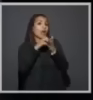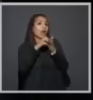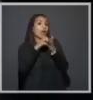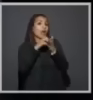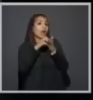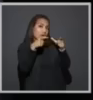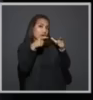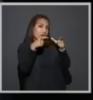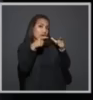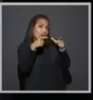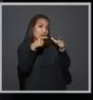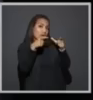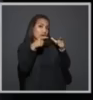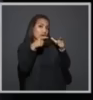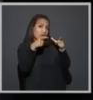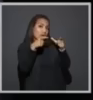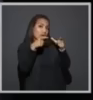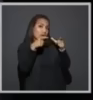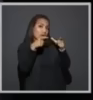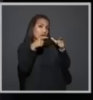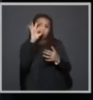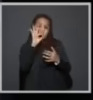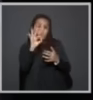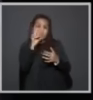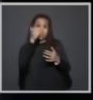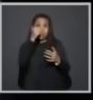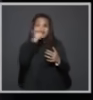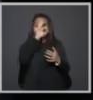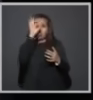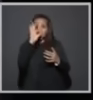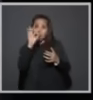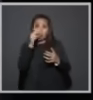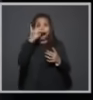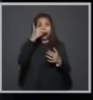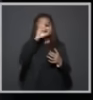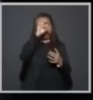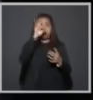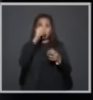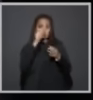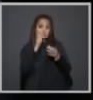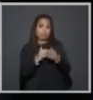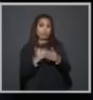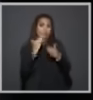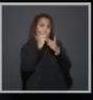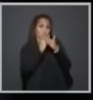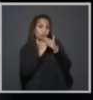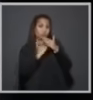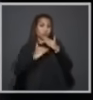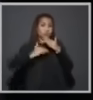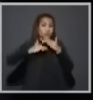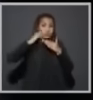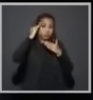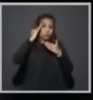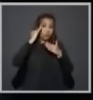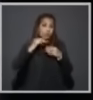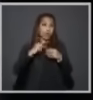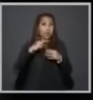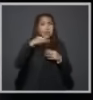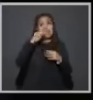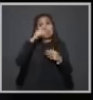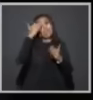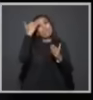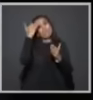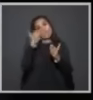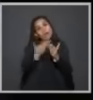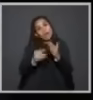crecimiento del 5, del 6, del 8% anual, pero el resto